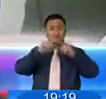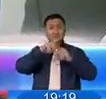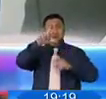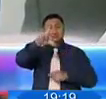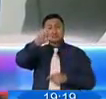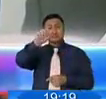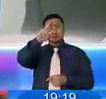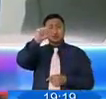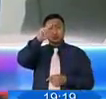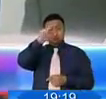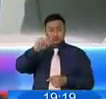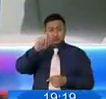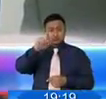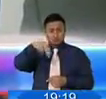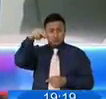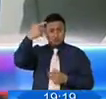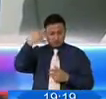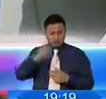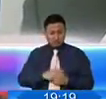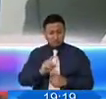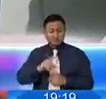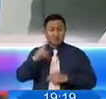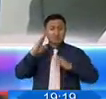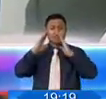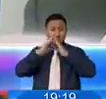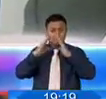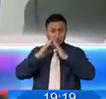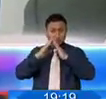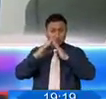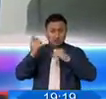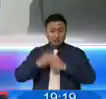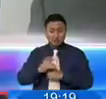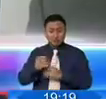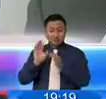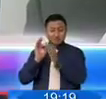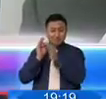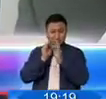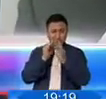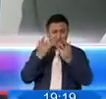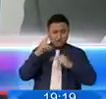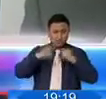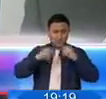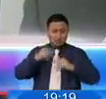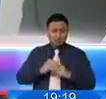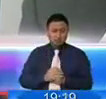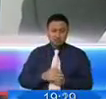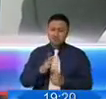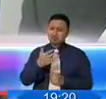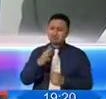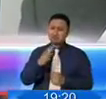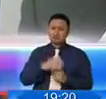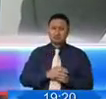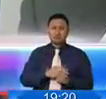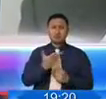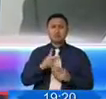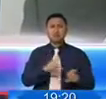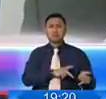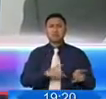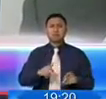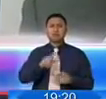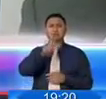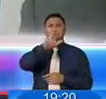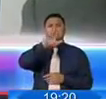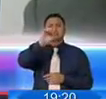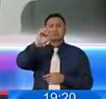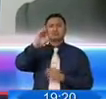norte principalmente. Ya se están construyendo las viviendas de reposición después del atentado. Aproximadamente tenemos un plan masa de